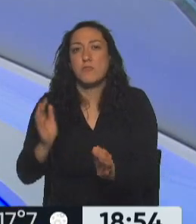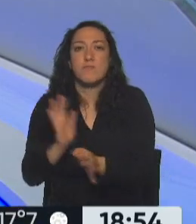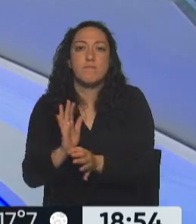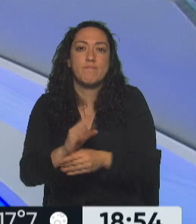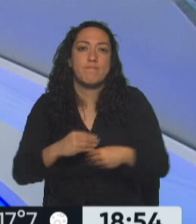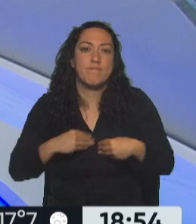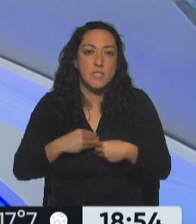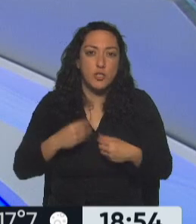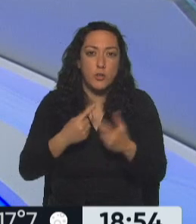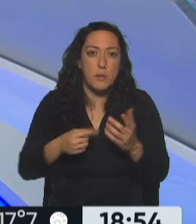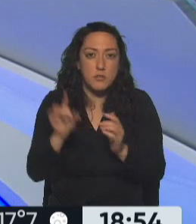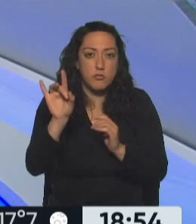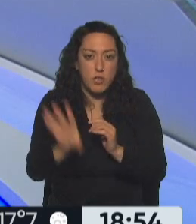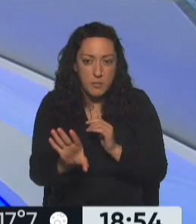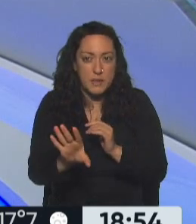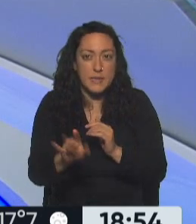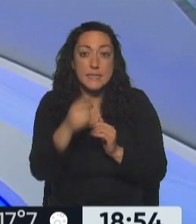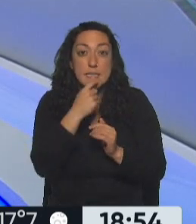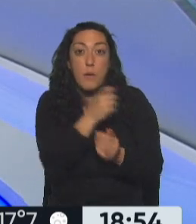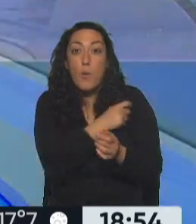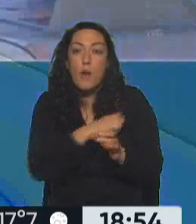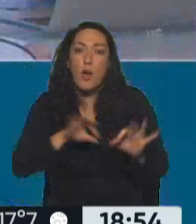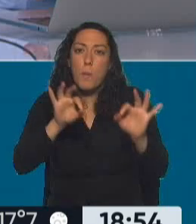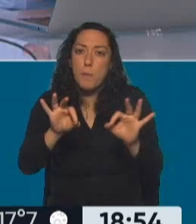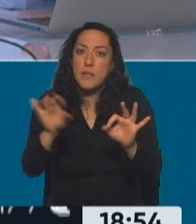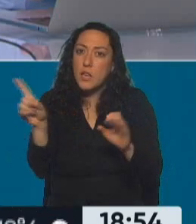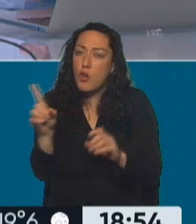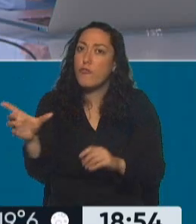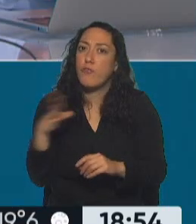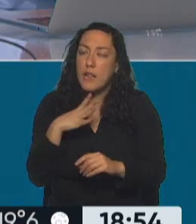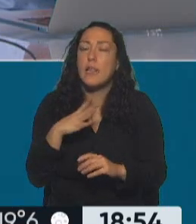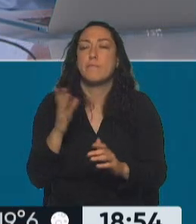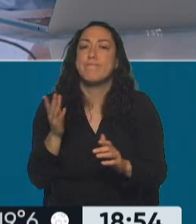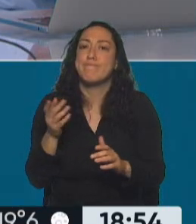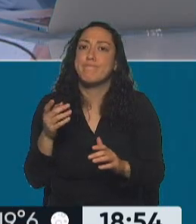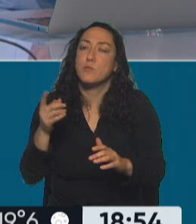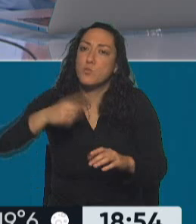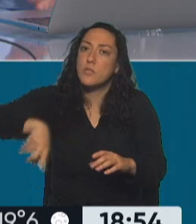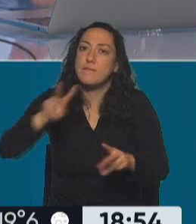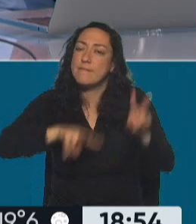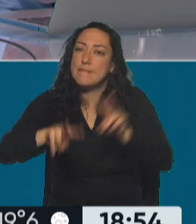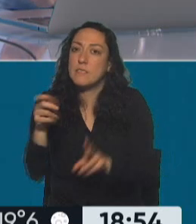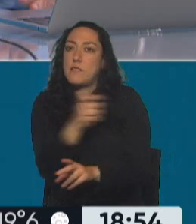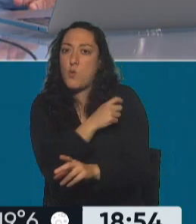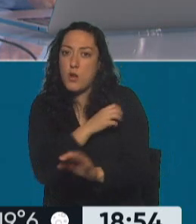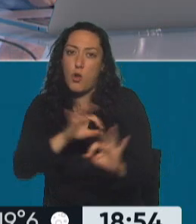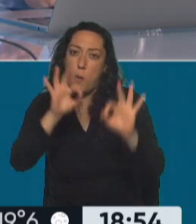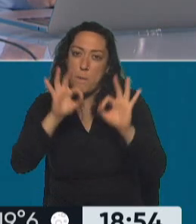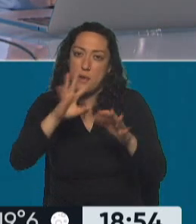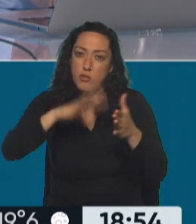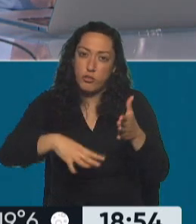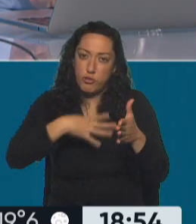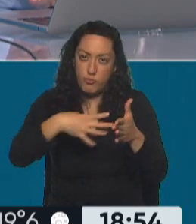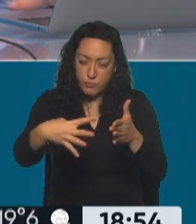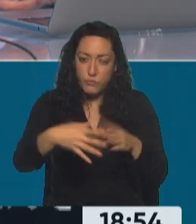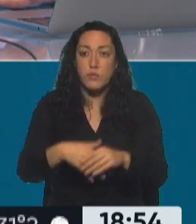Uh-huh. El que no tiene la vacunación completa, trate de completarla. ¿Sí? Fíjense de estar vacunado y tener el esquema completo. Sobre